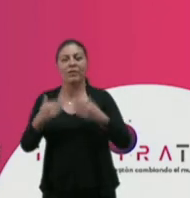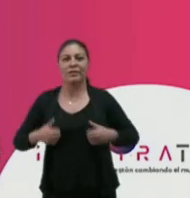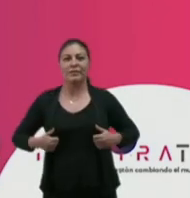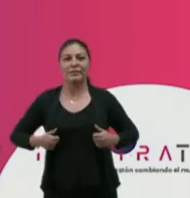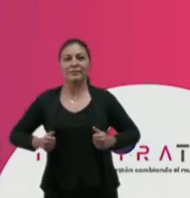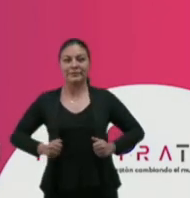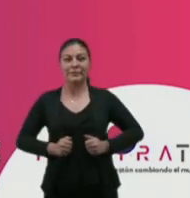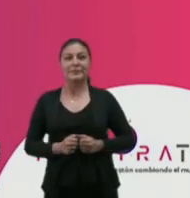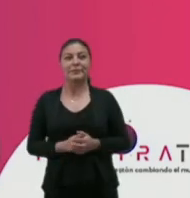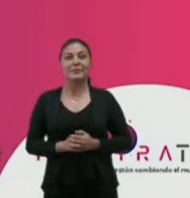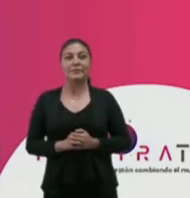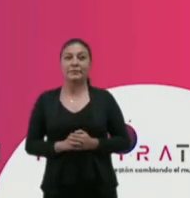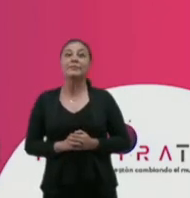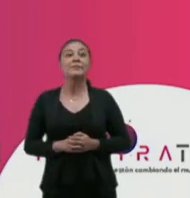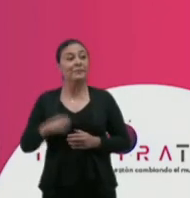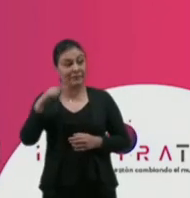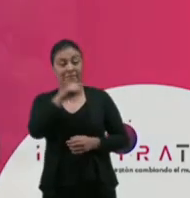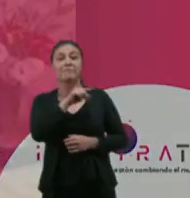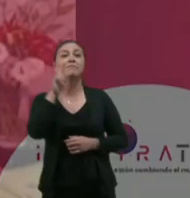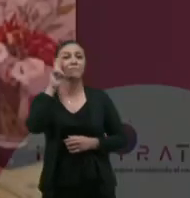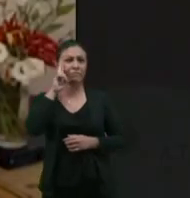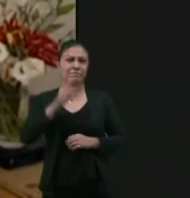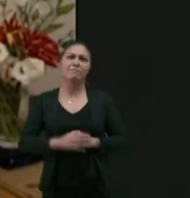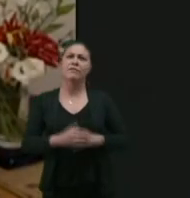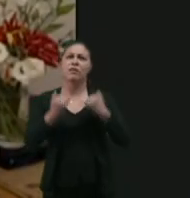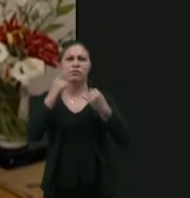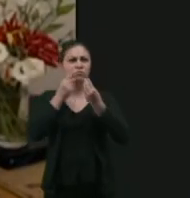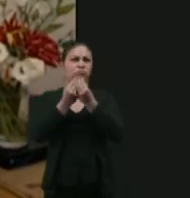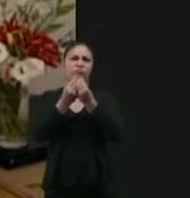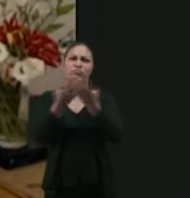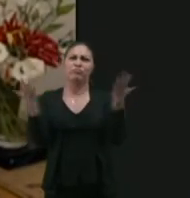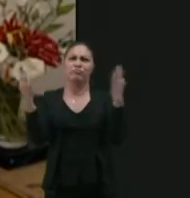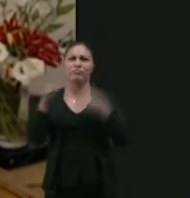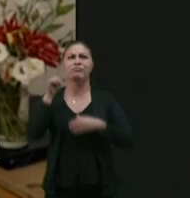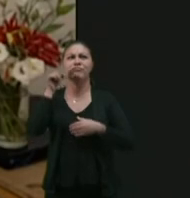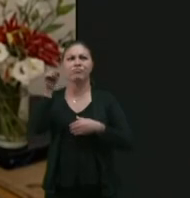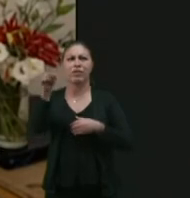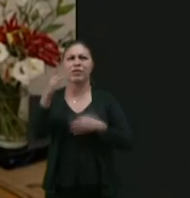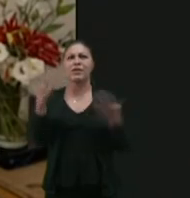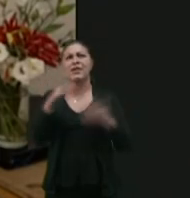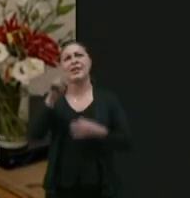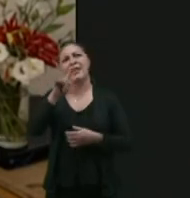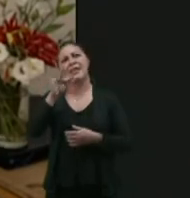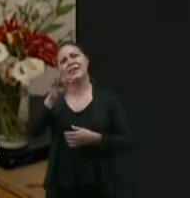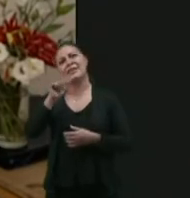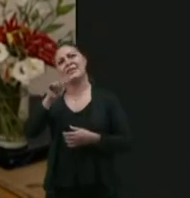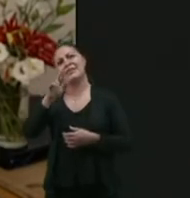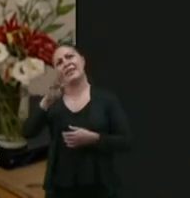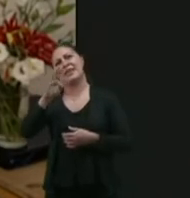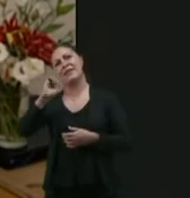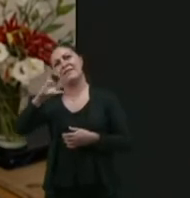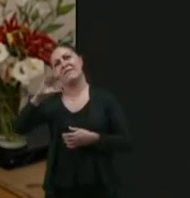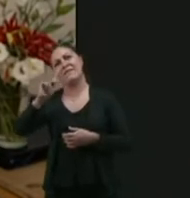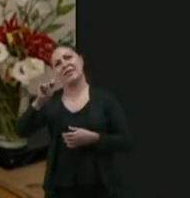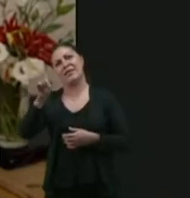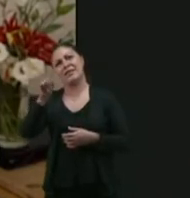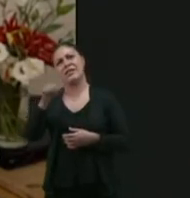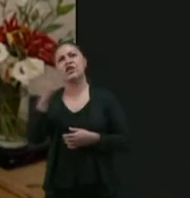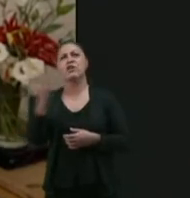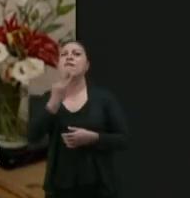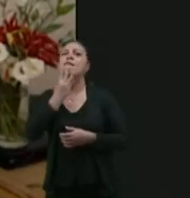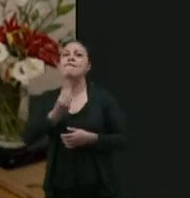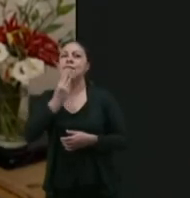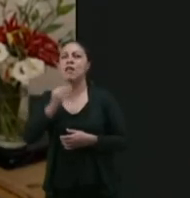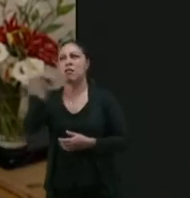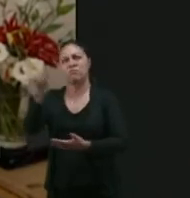Tienes razón. Efectivamente, hay muchos startups en Israel que han tenido mucho éxito en América Latina. Y en cierto punto estoy creando, por